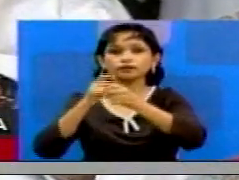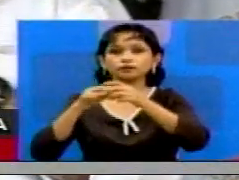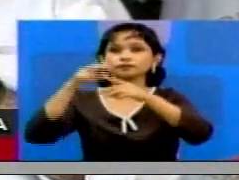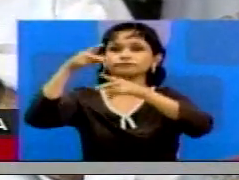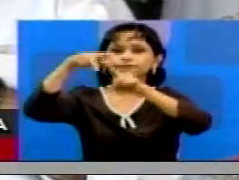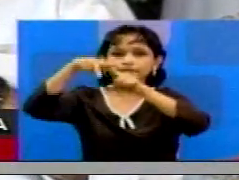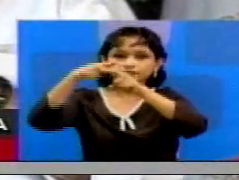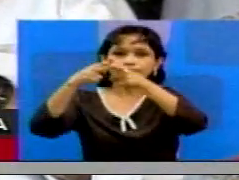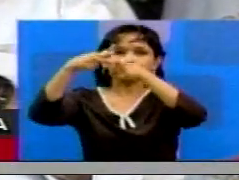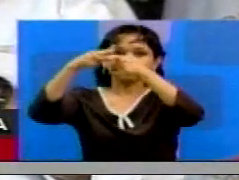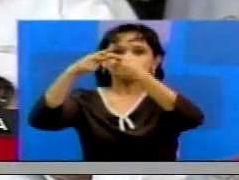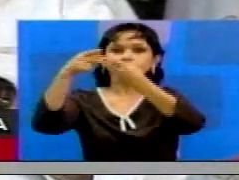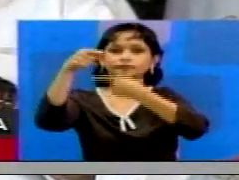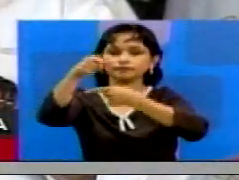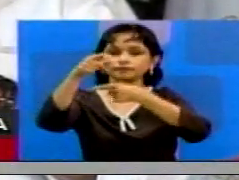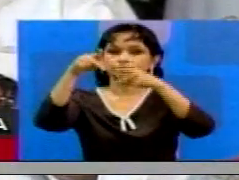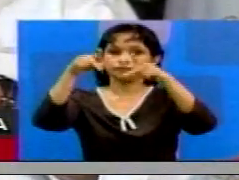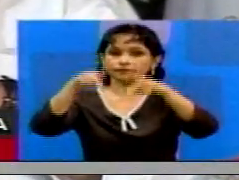energía,